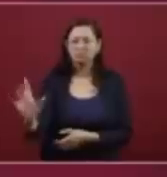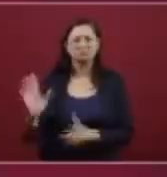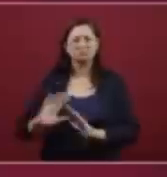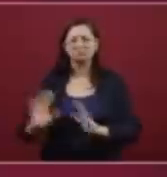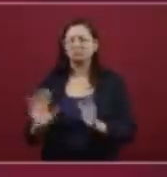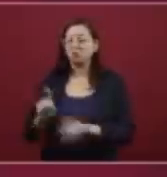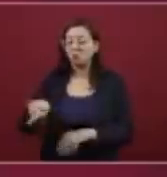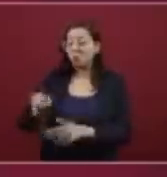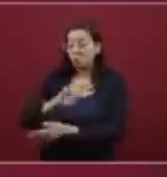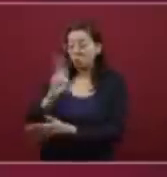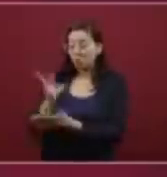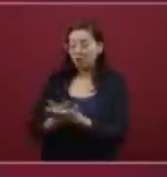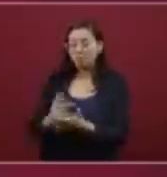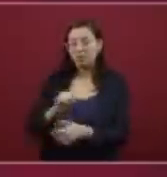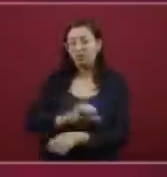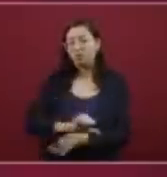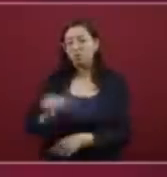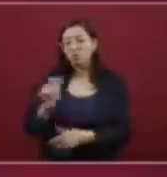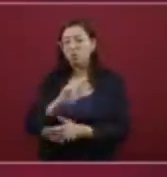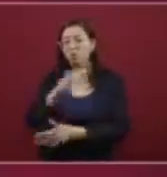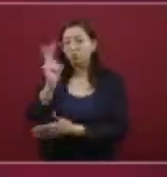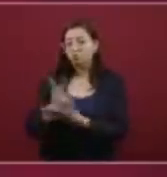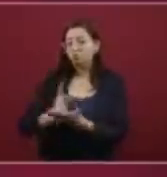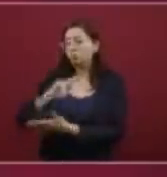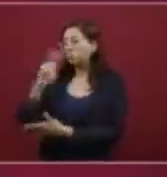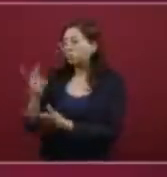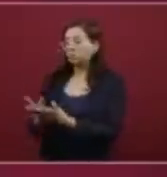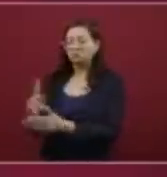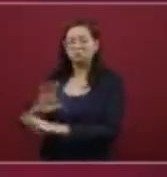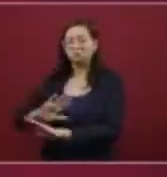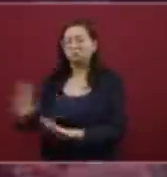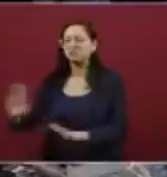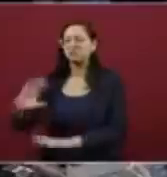este programa, ni en ningún otro.